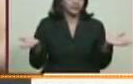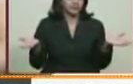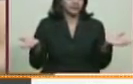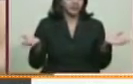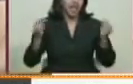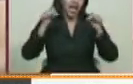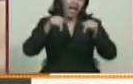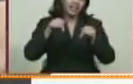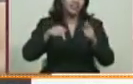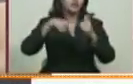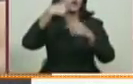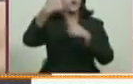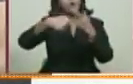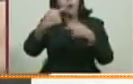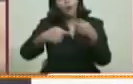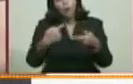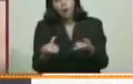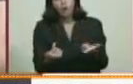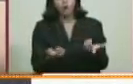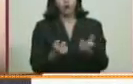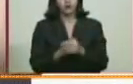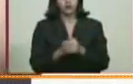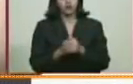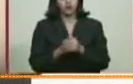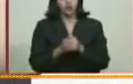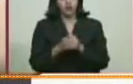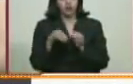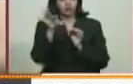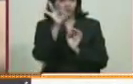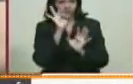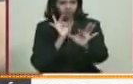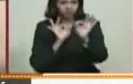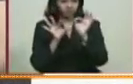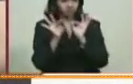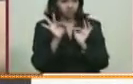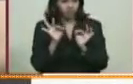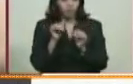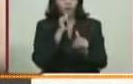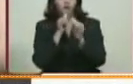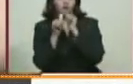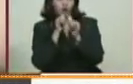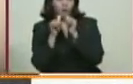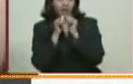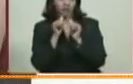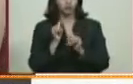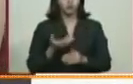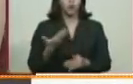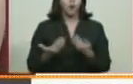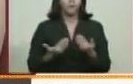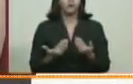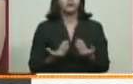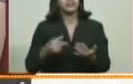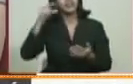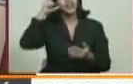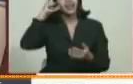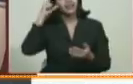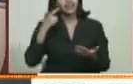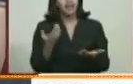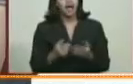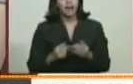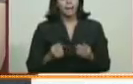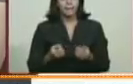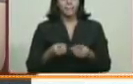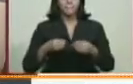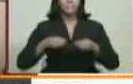pero hay otros detalles que nosotros poco a poco vamos a ir aportando sobre esto, porque cada día que pasa aparecen nuevos